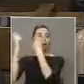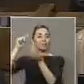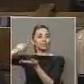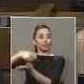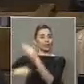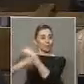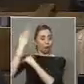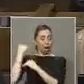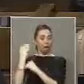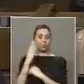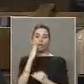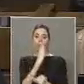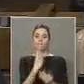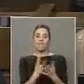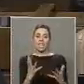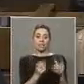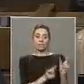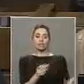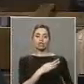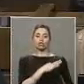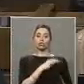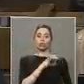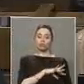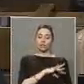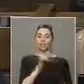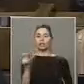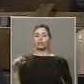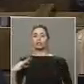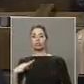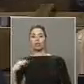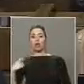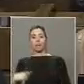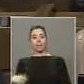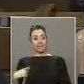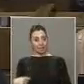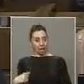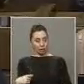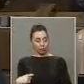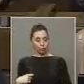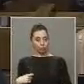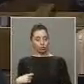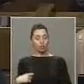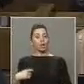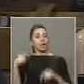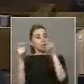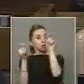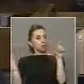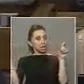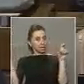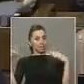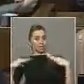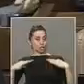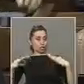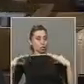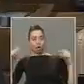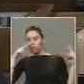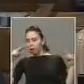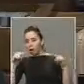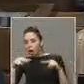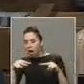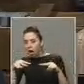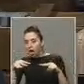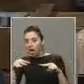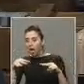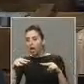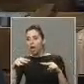a los ciudadanos chilenos y también a los ciudadanos norteamericanos, que han visto un